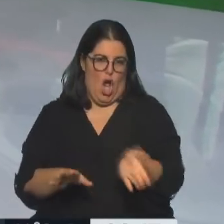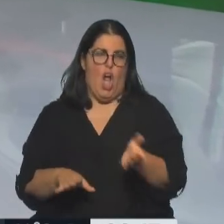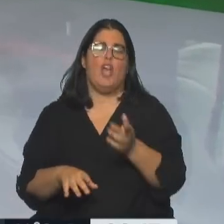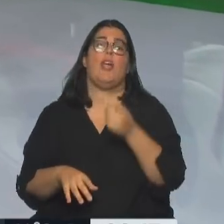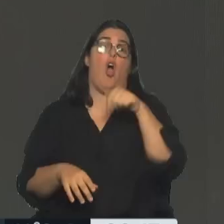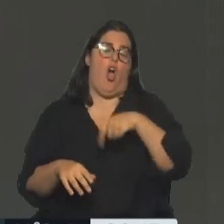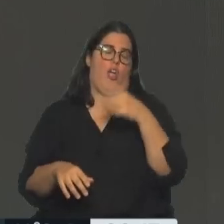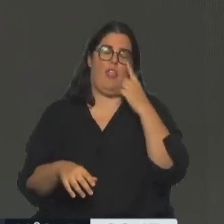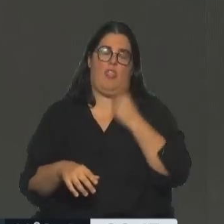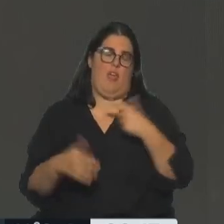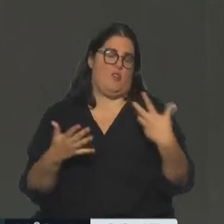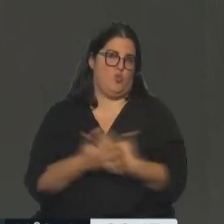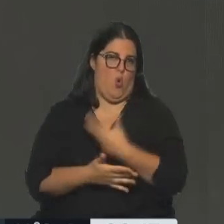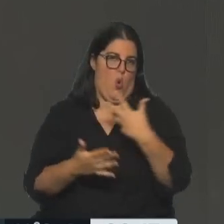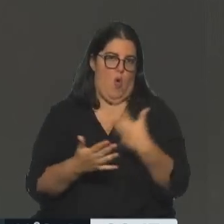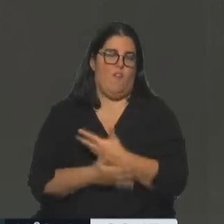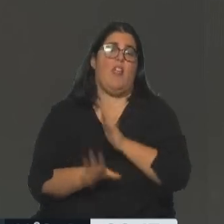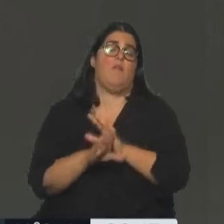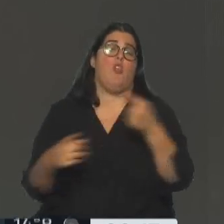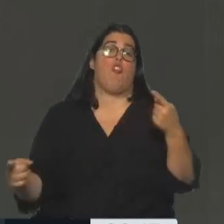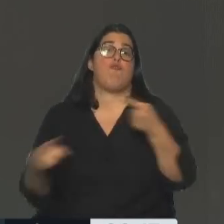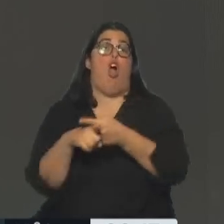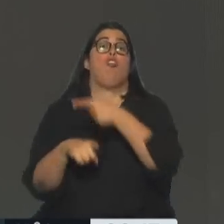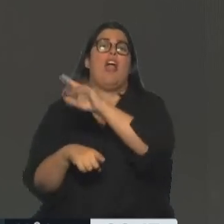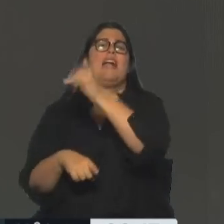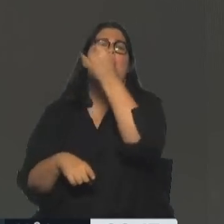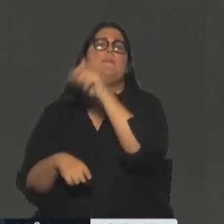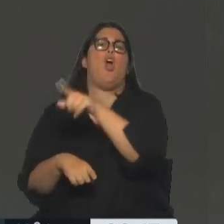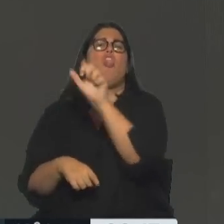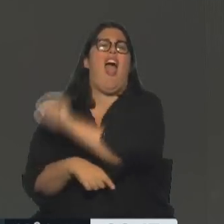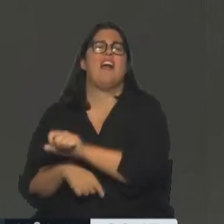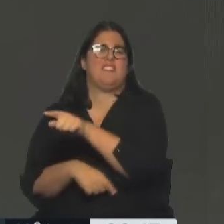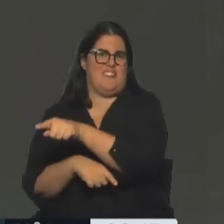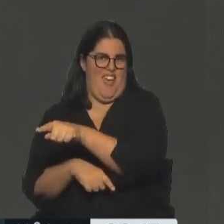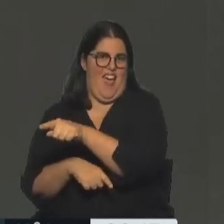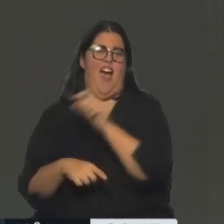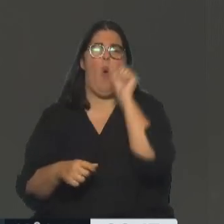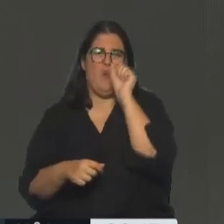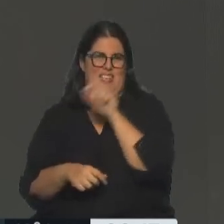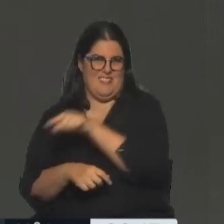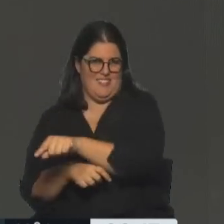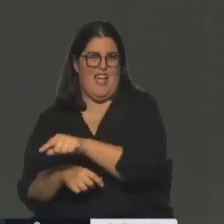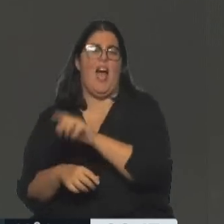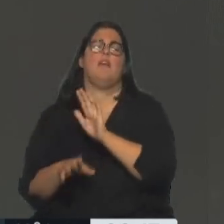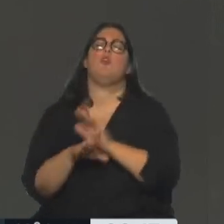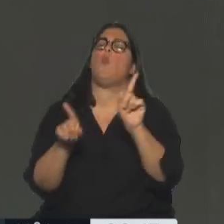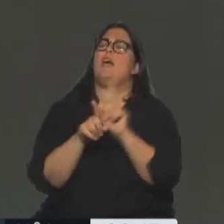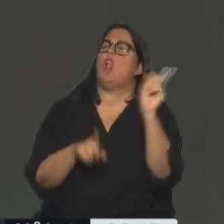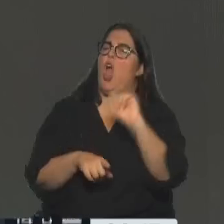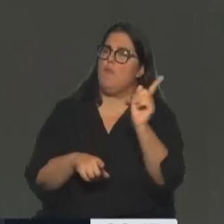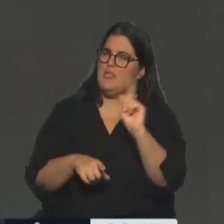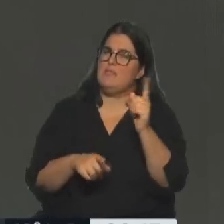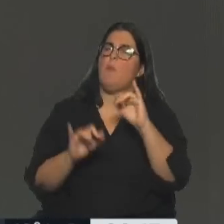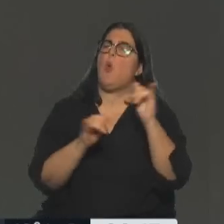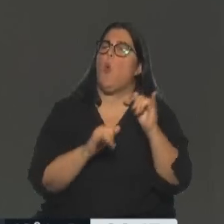día de hoy. Es verdad que se enfrentaba al campeón de Asia, esto tiene mucho que ver a nivel de los juveniles, no es la misma circunstancia en cuanto a la vara